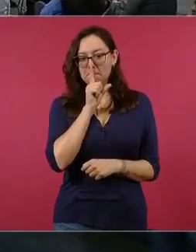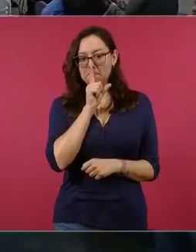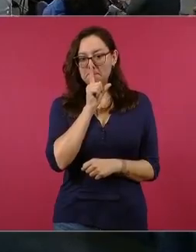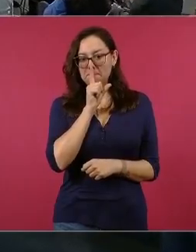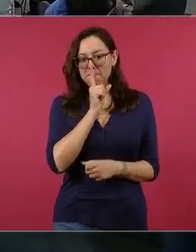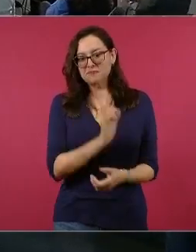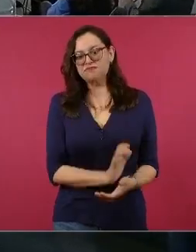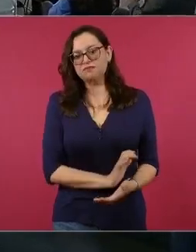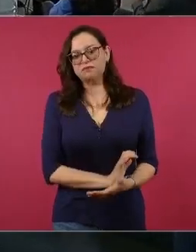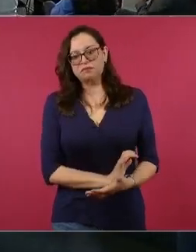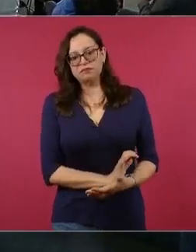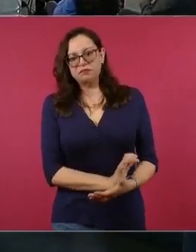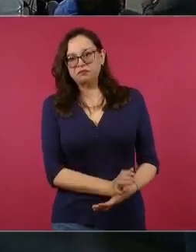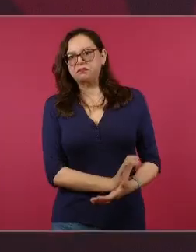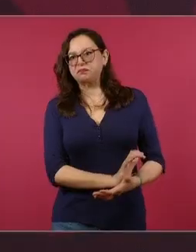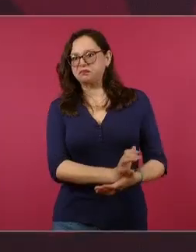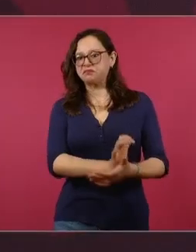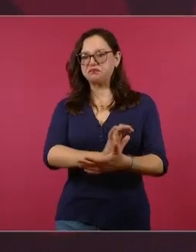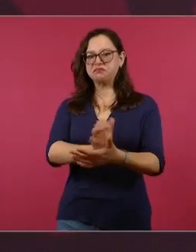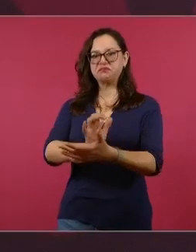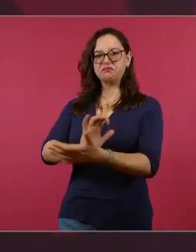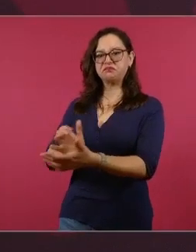se discriminaba,